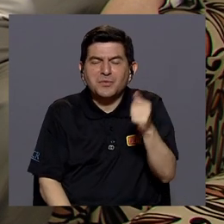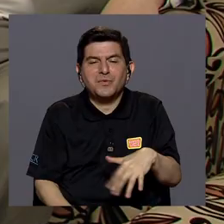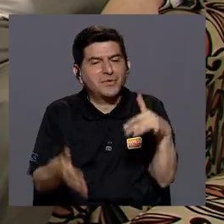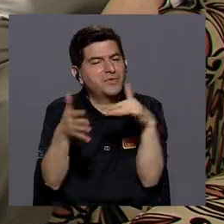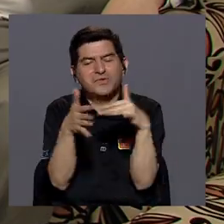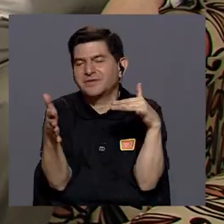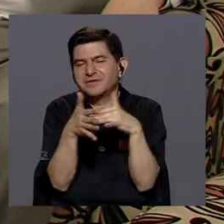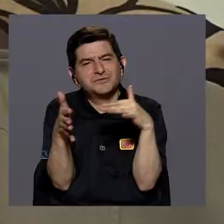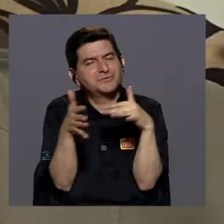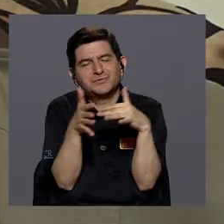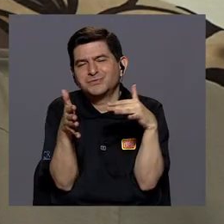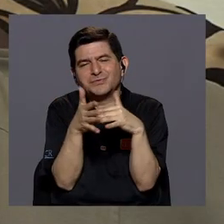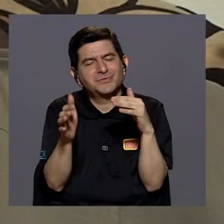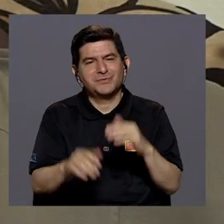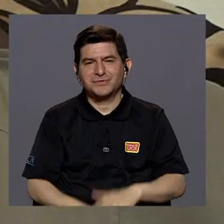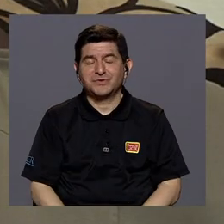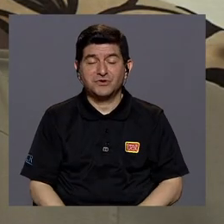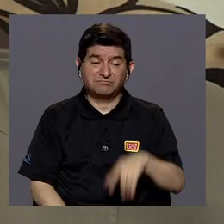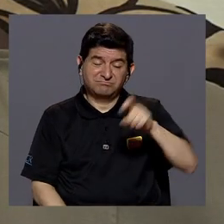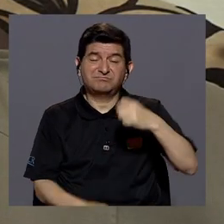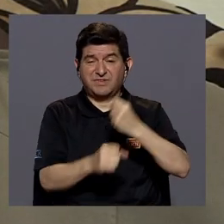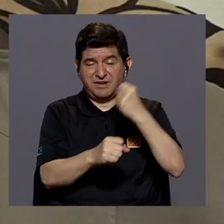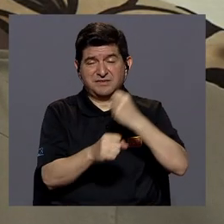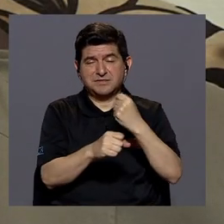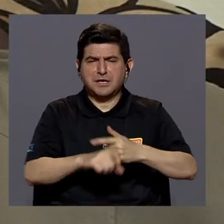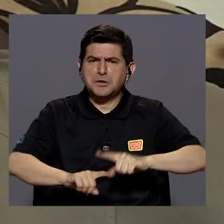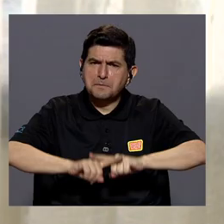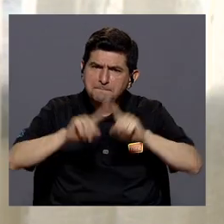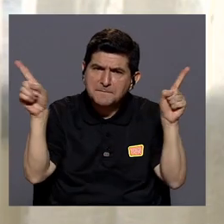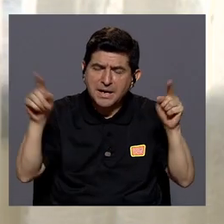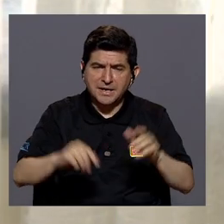porque había que trabajar. Sin embargo,